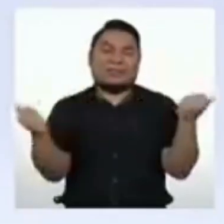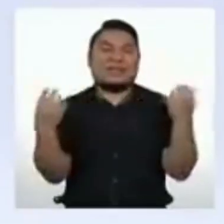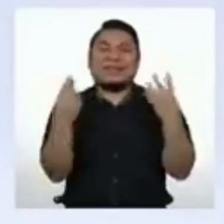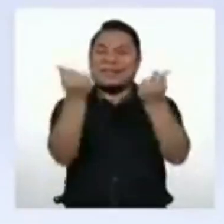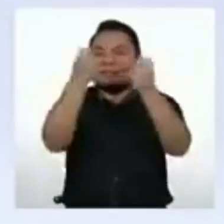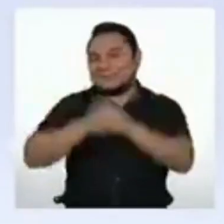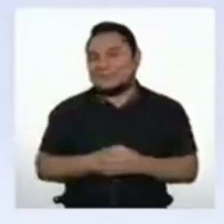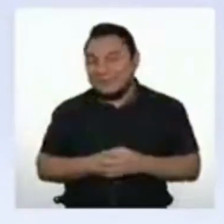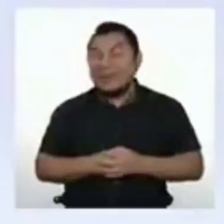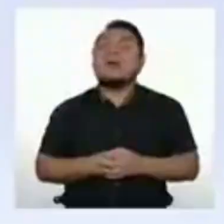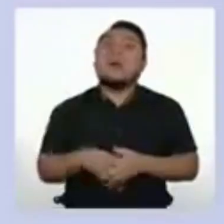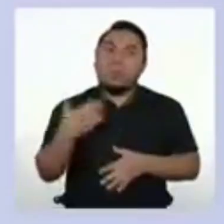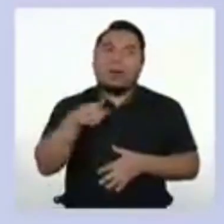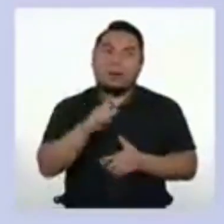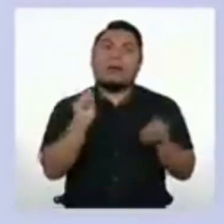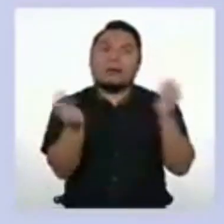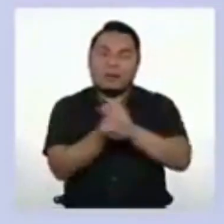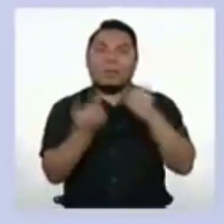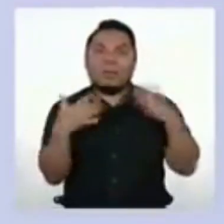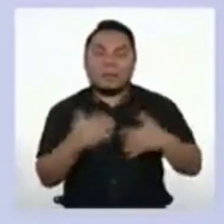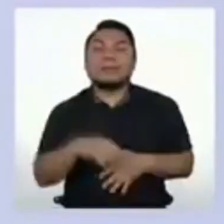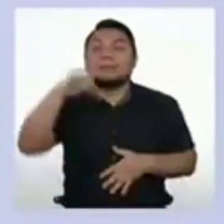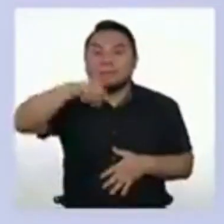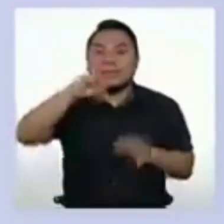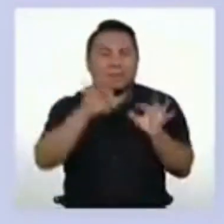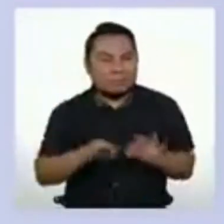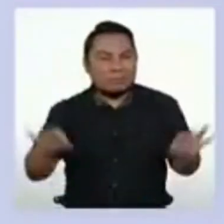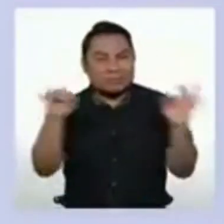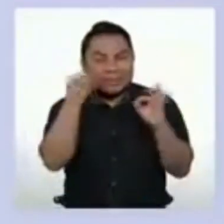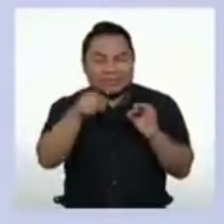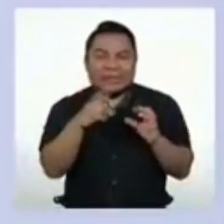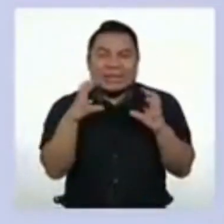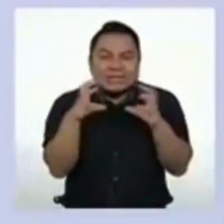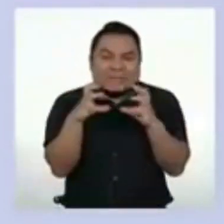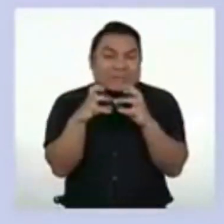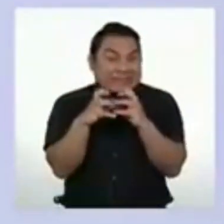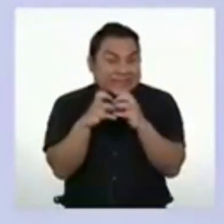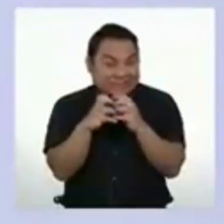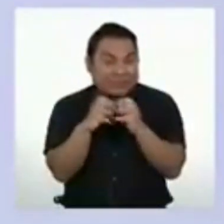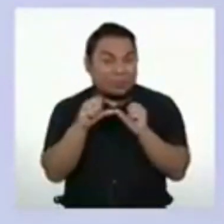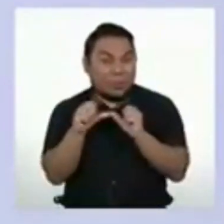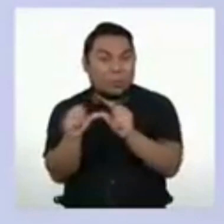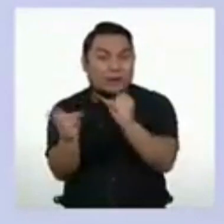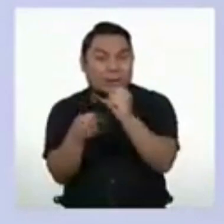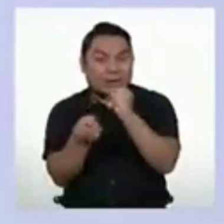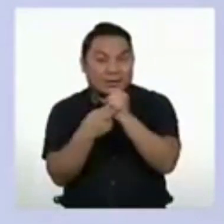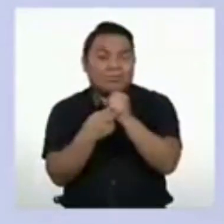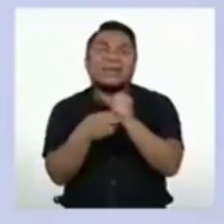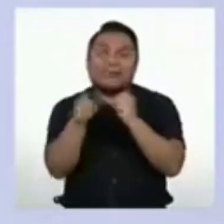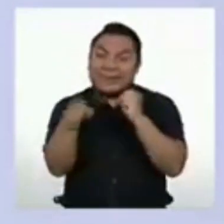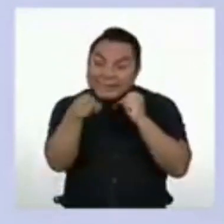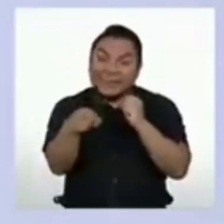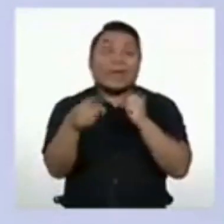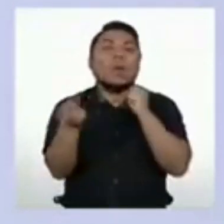sí fue un gran cambio, profesor. Y lo más importante de estas técnicas de deshidratación es que nos permiten conservar